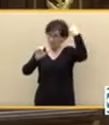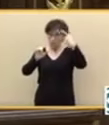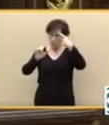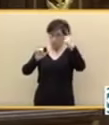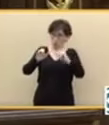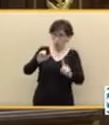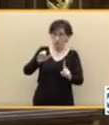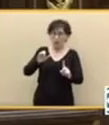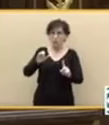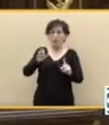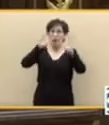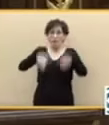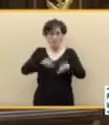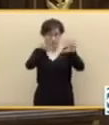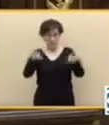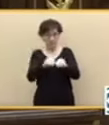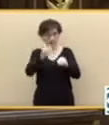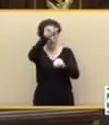esta tribuna.